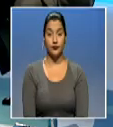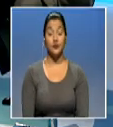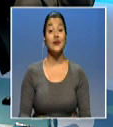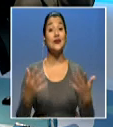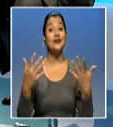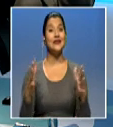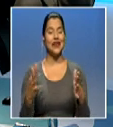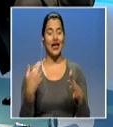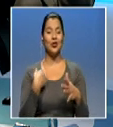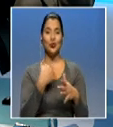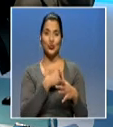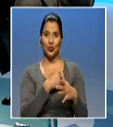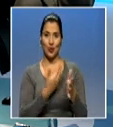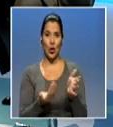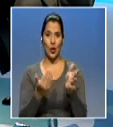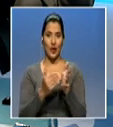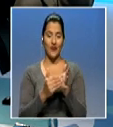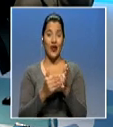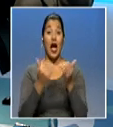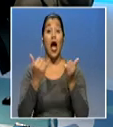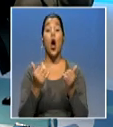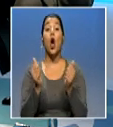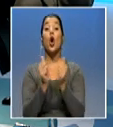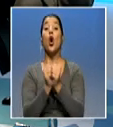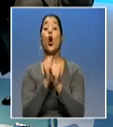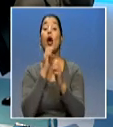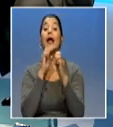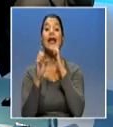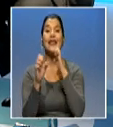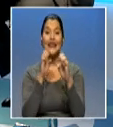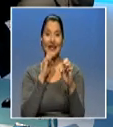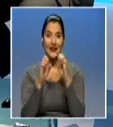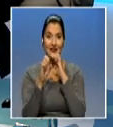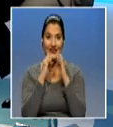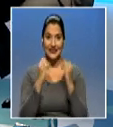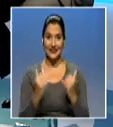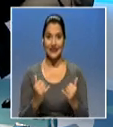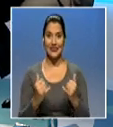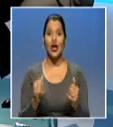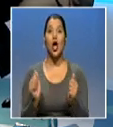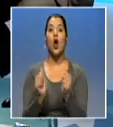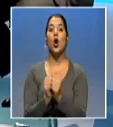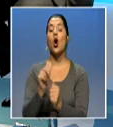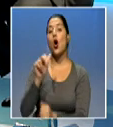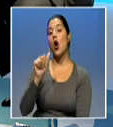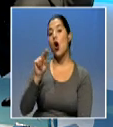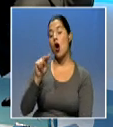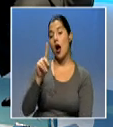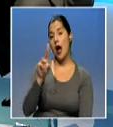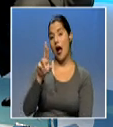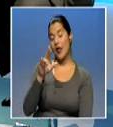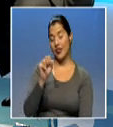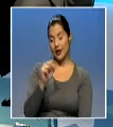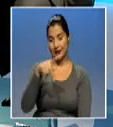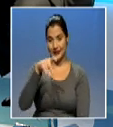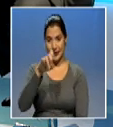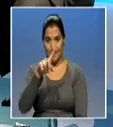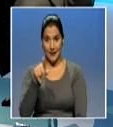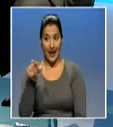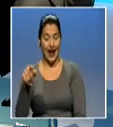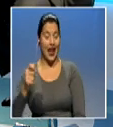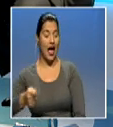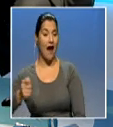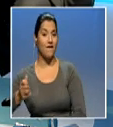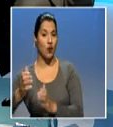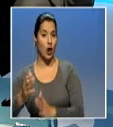Ya estamos de vuelta y vamos con nuestra entrevista de fondo con don Andrés Pérez, abogado de don Mario Barrenechea, y